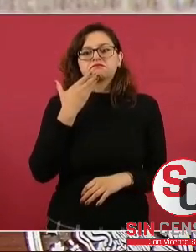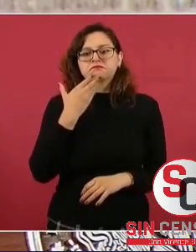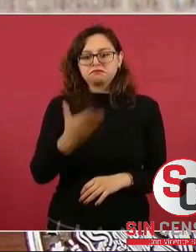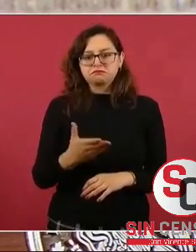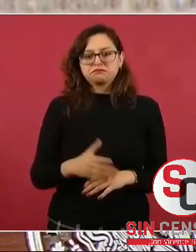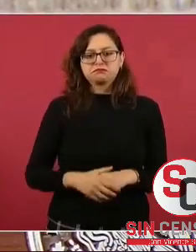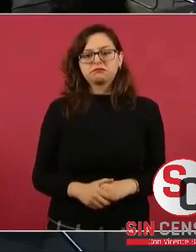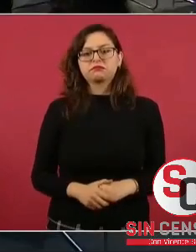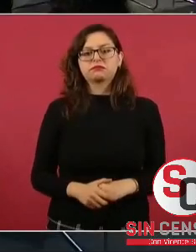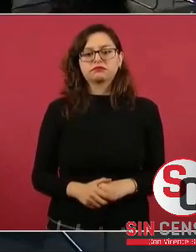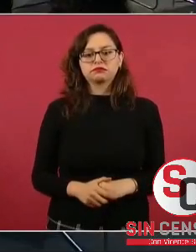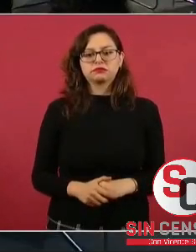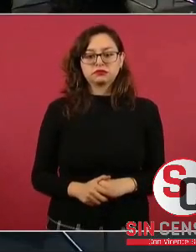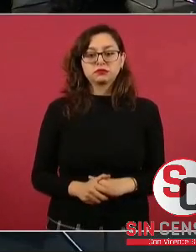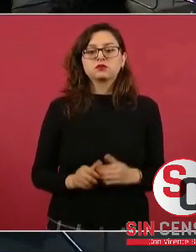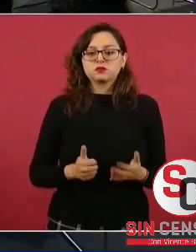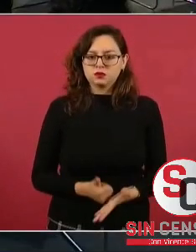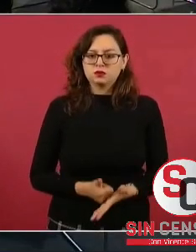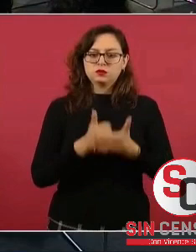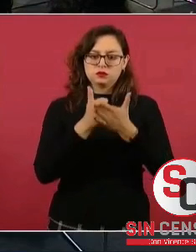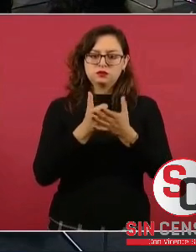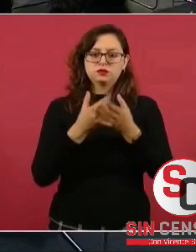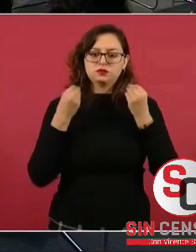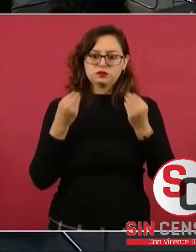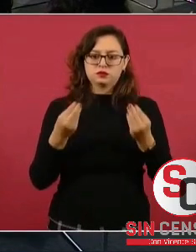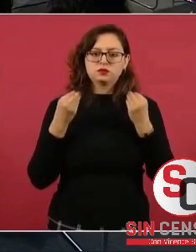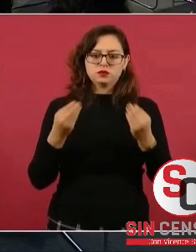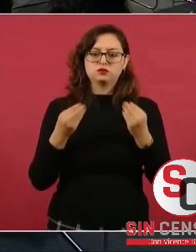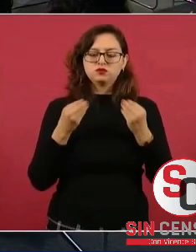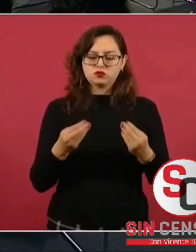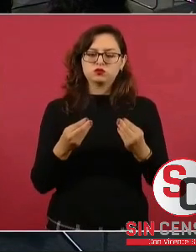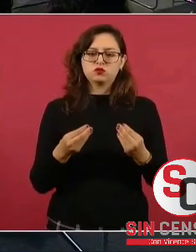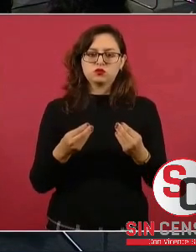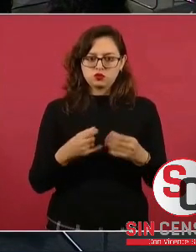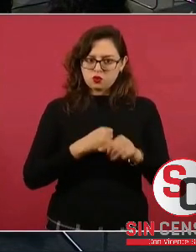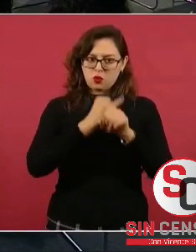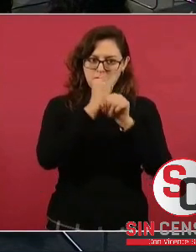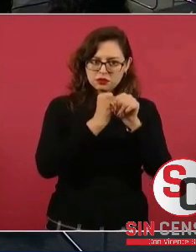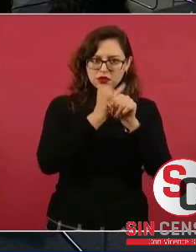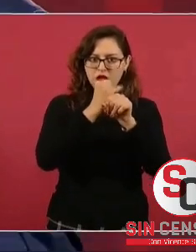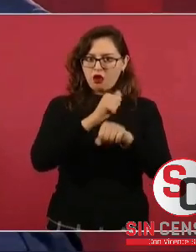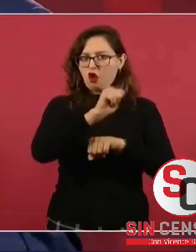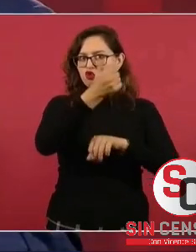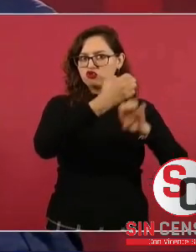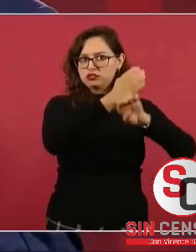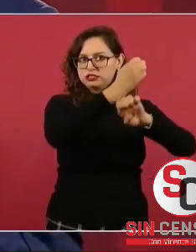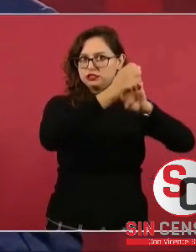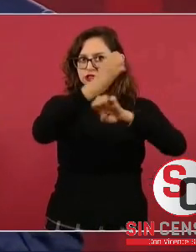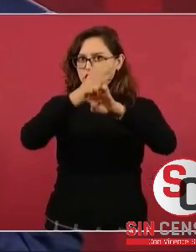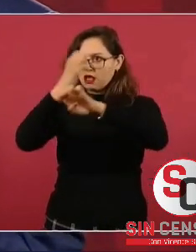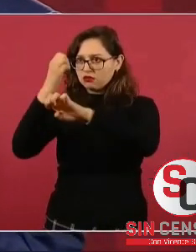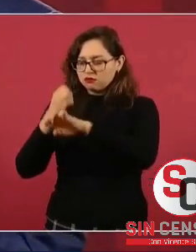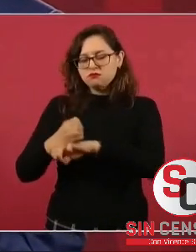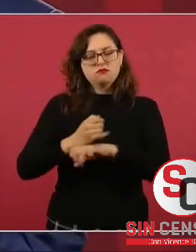que nos ha ayudado a esclarecer todos los casos estos